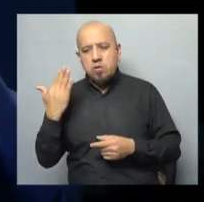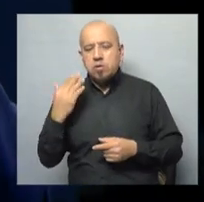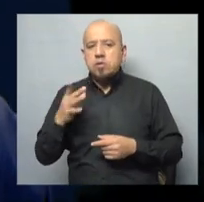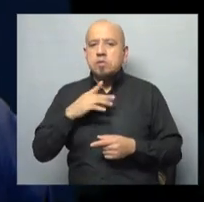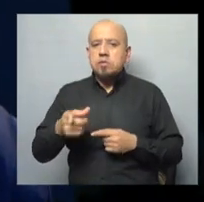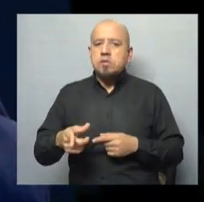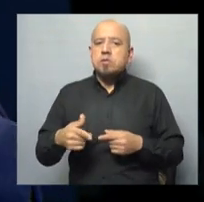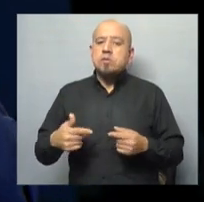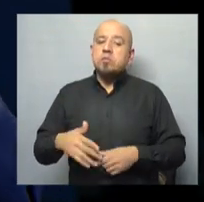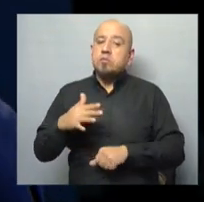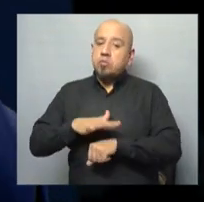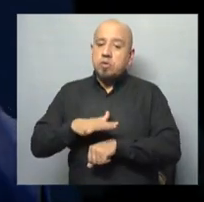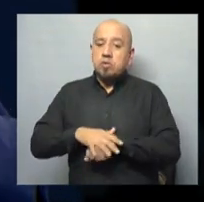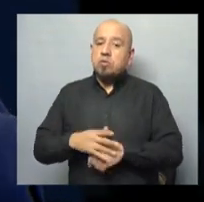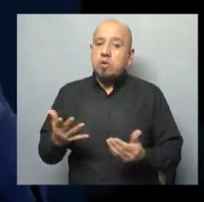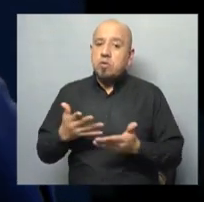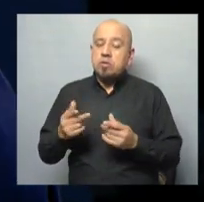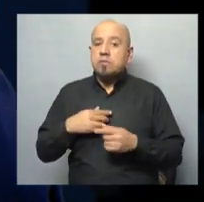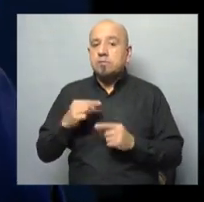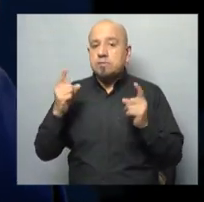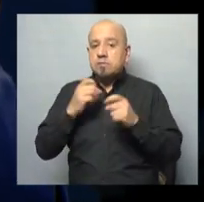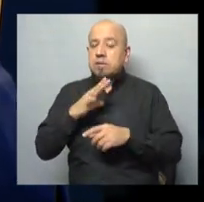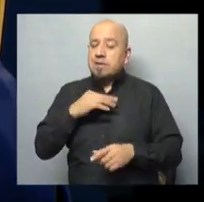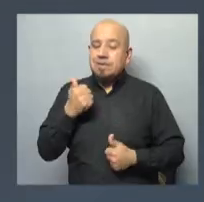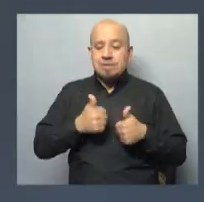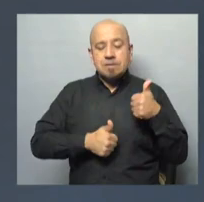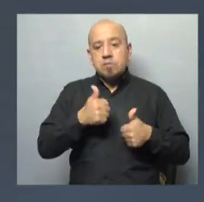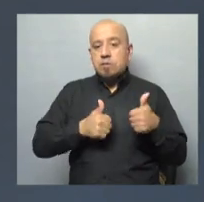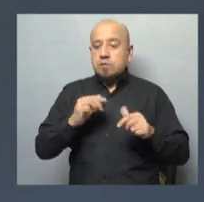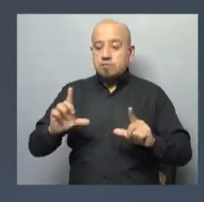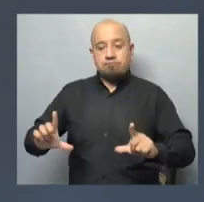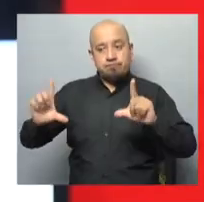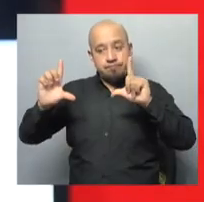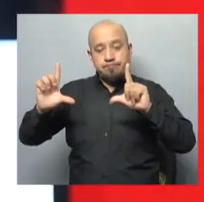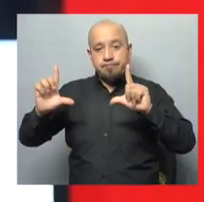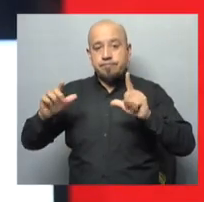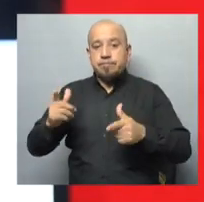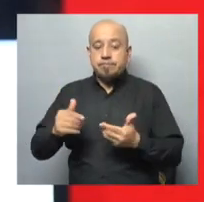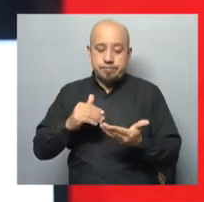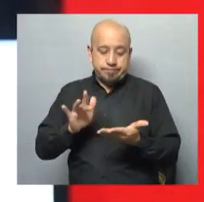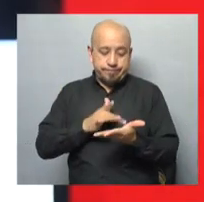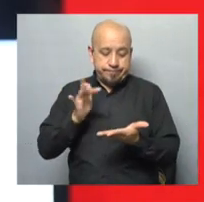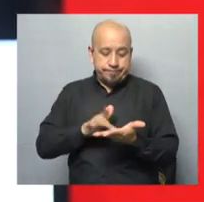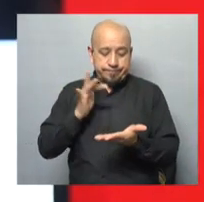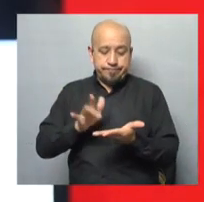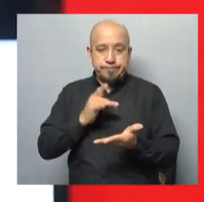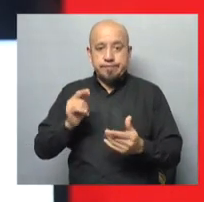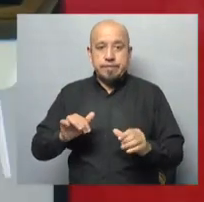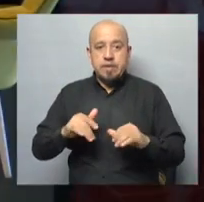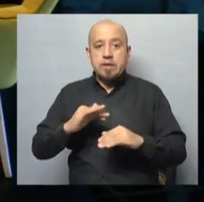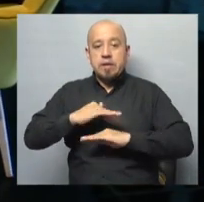una época muy difícil donde hay una competencia en las pantallas de los celulares en los